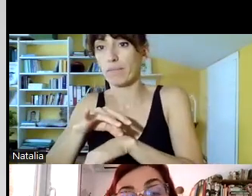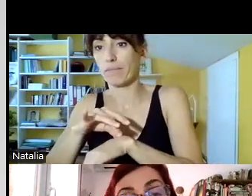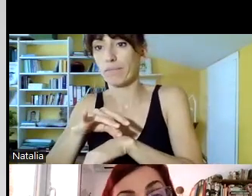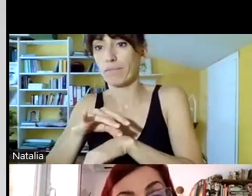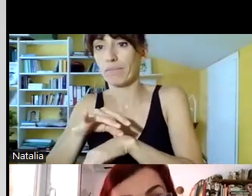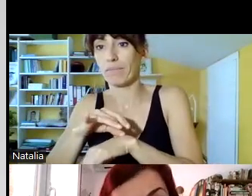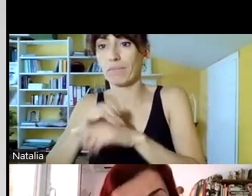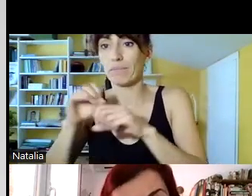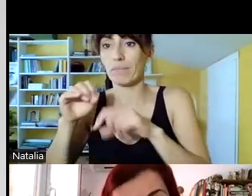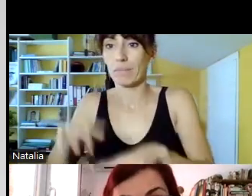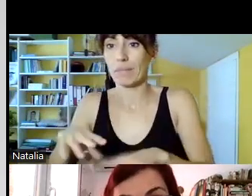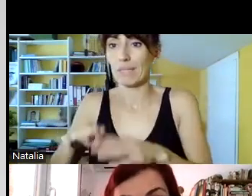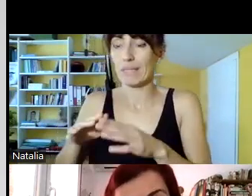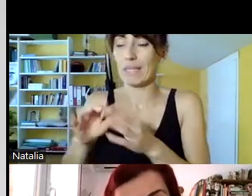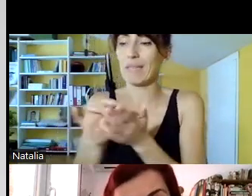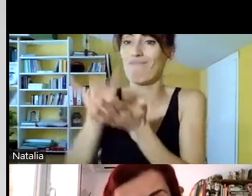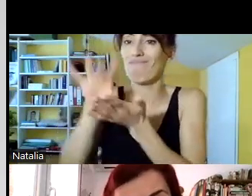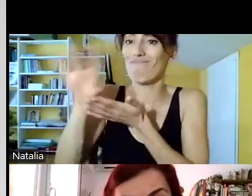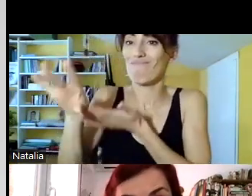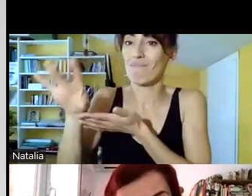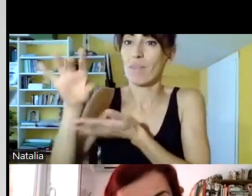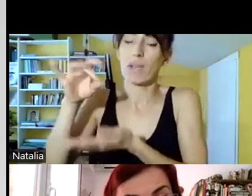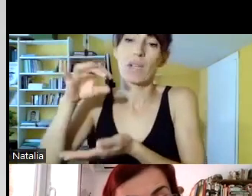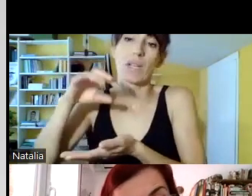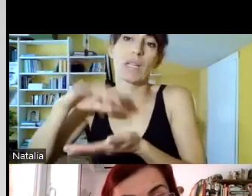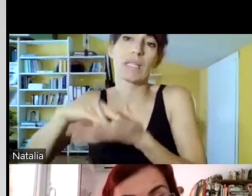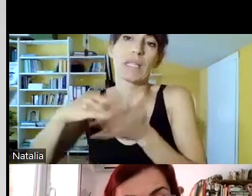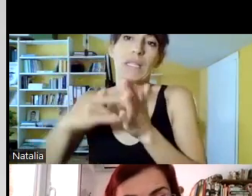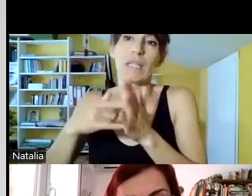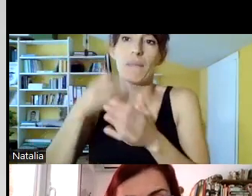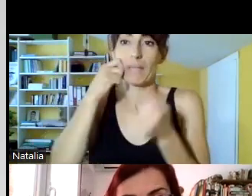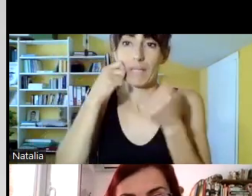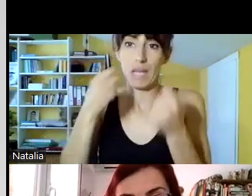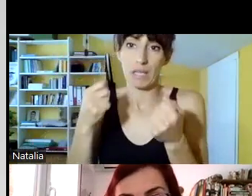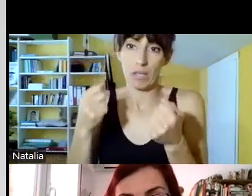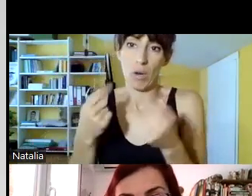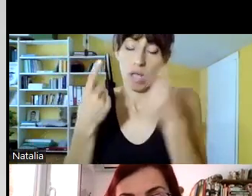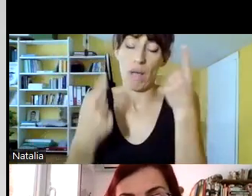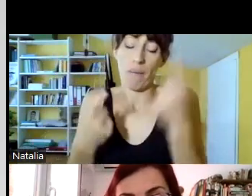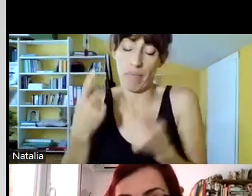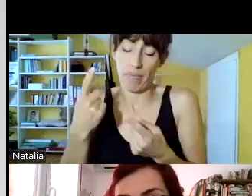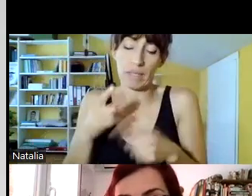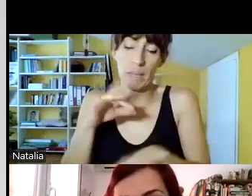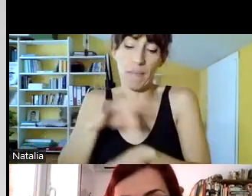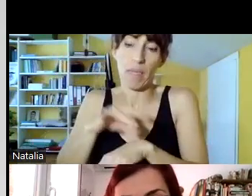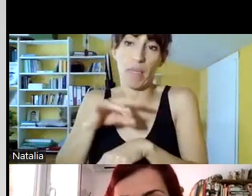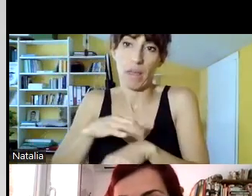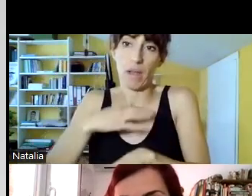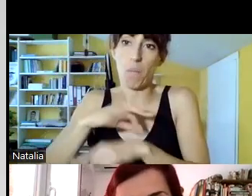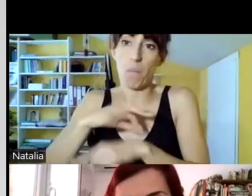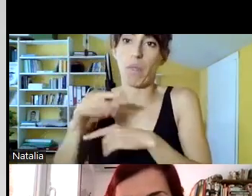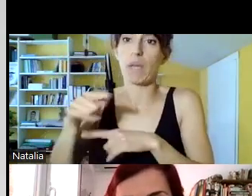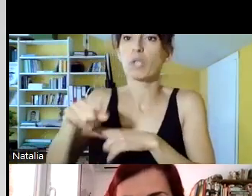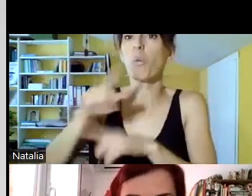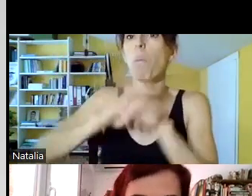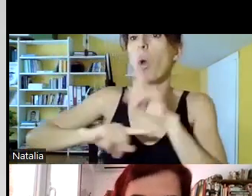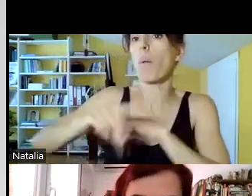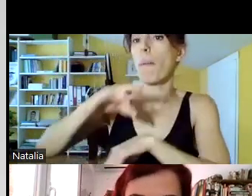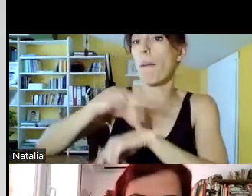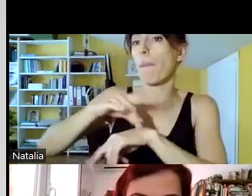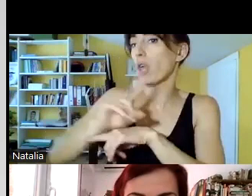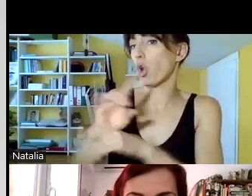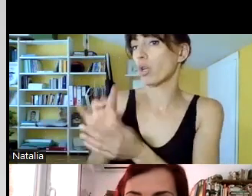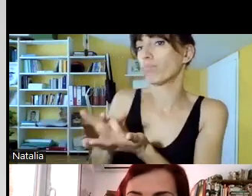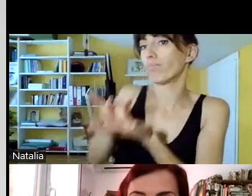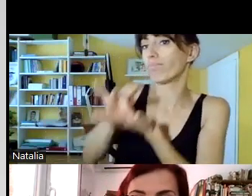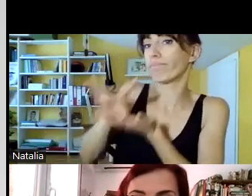sin expulsar del sistema sanitario, ¿no? Sin decir esta cosa que a veces pasa especialmente en la medicina, de esto no es un problema médico, no